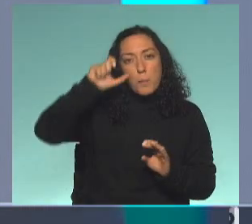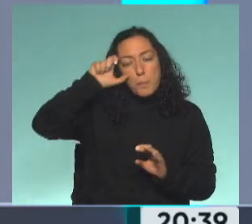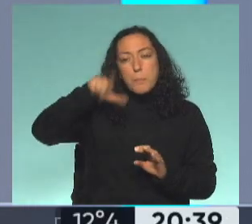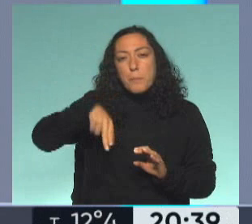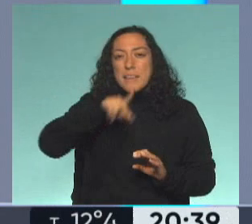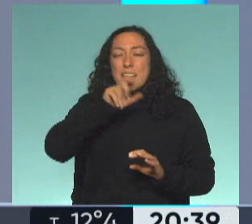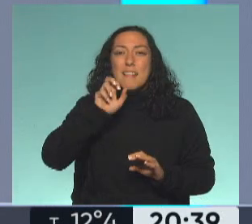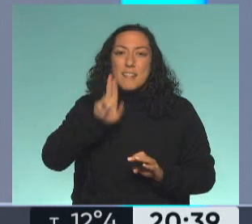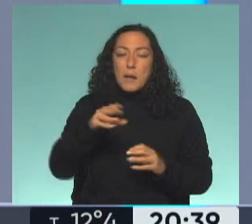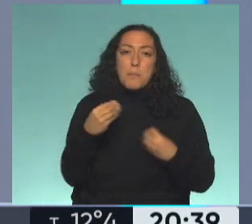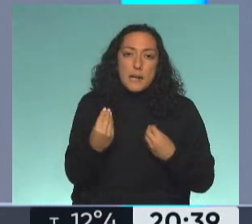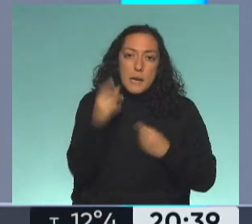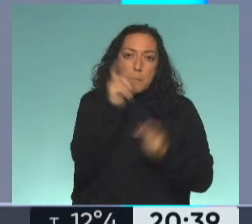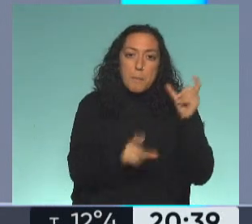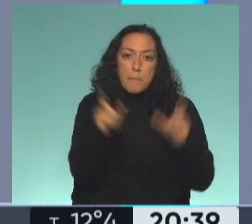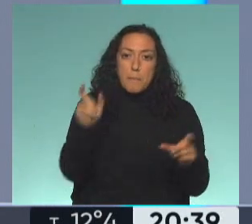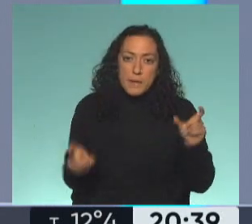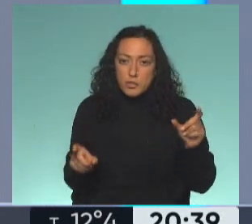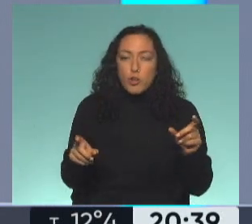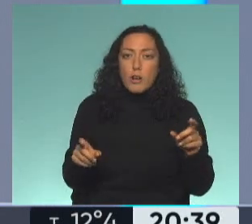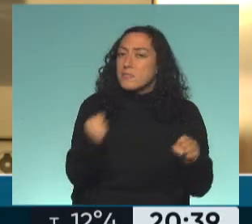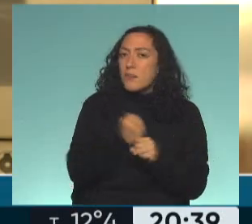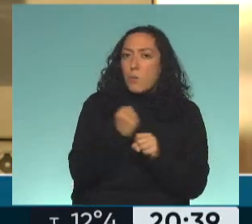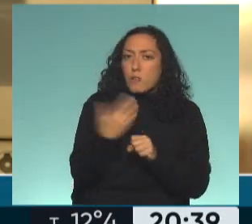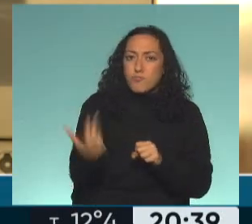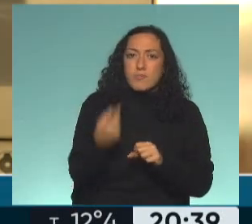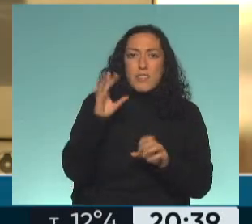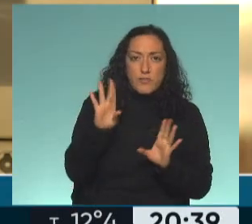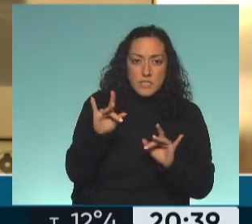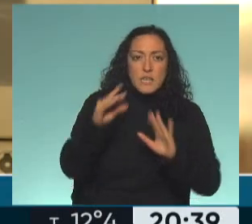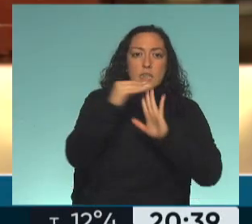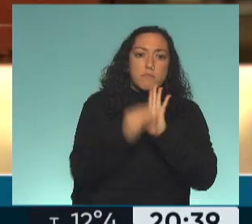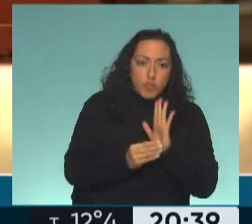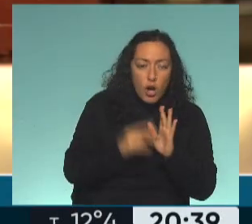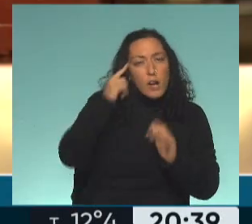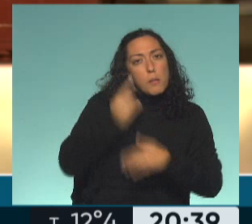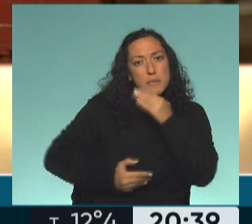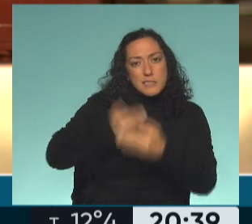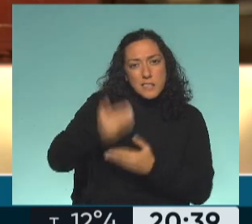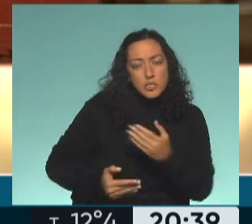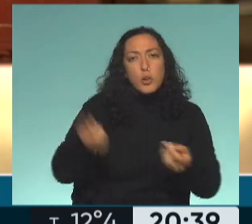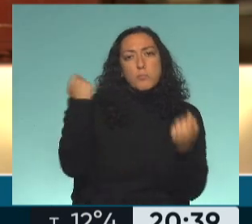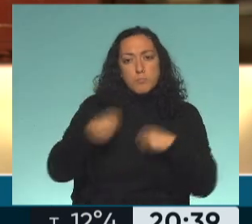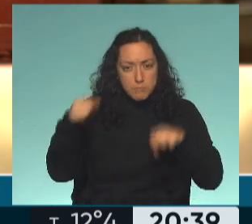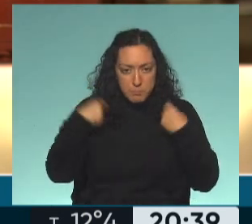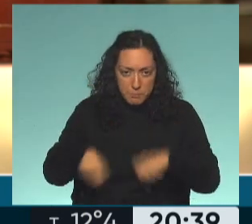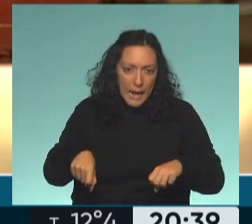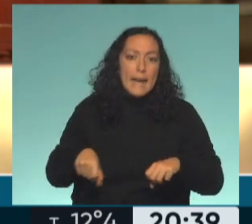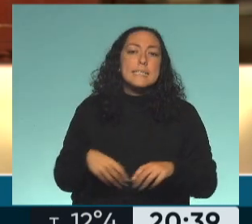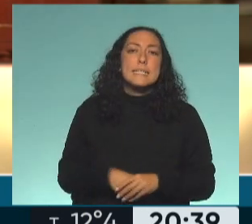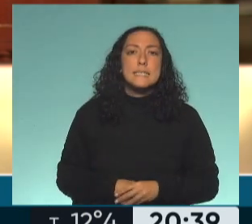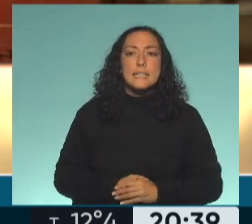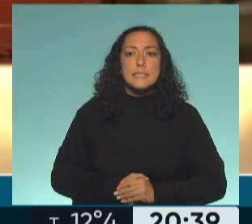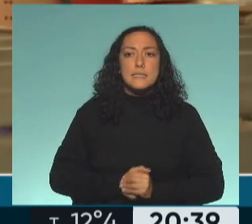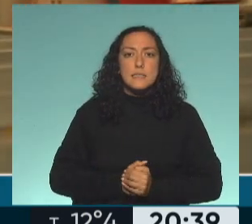la gente con dificultades de empleo se inscriba, reciba capacitación, entrenamiento.